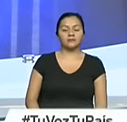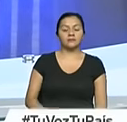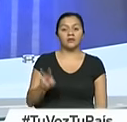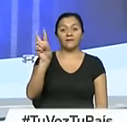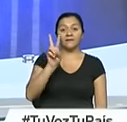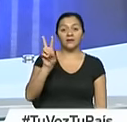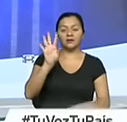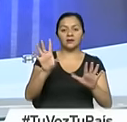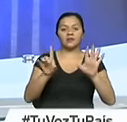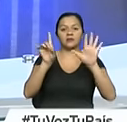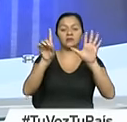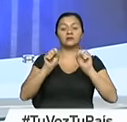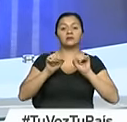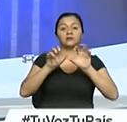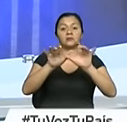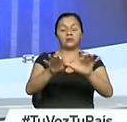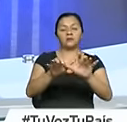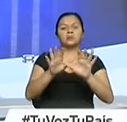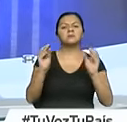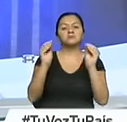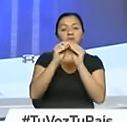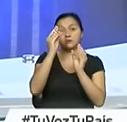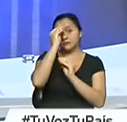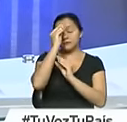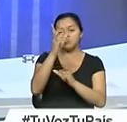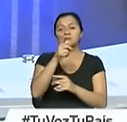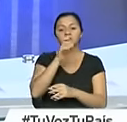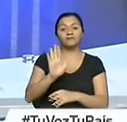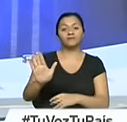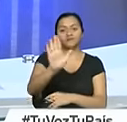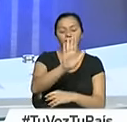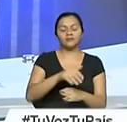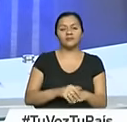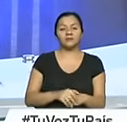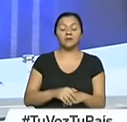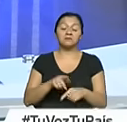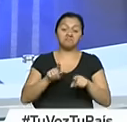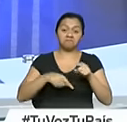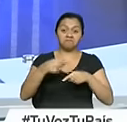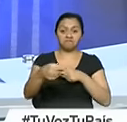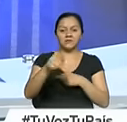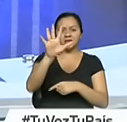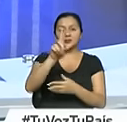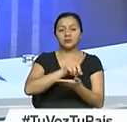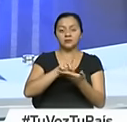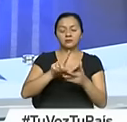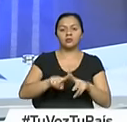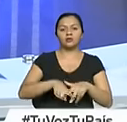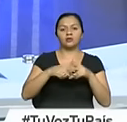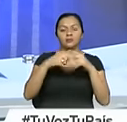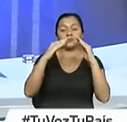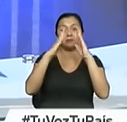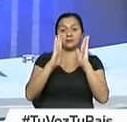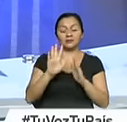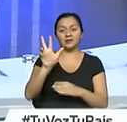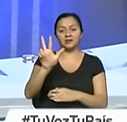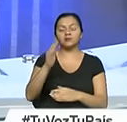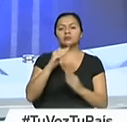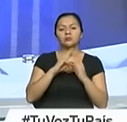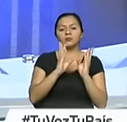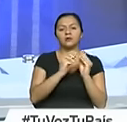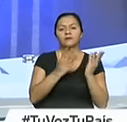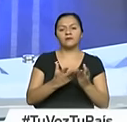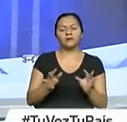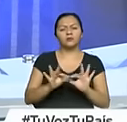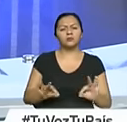Viernes 16 de septiembre tenemos más información para usted. A menos de 5 semanas de que inicie Habitat 3, uno de los eventos